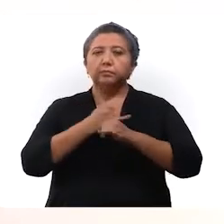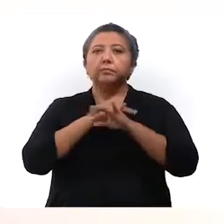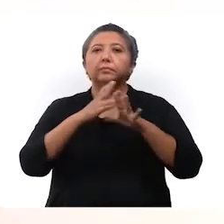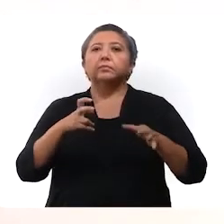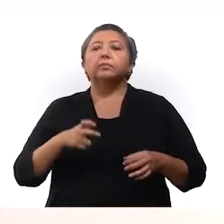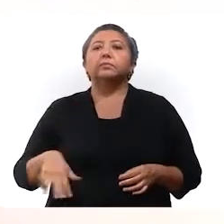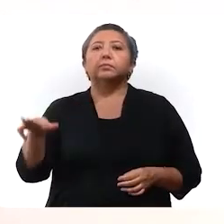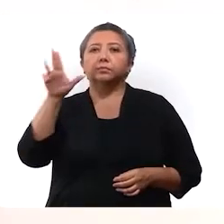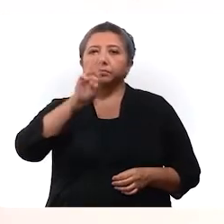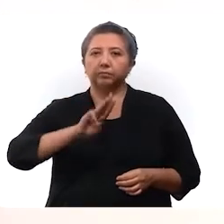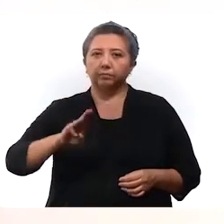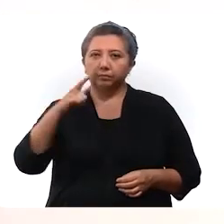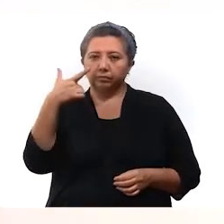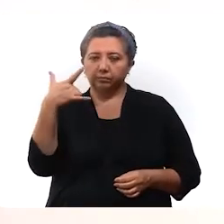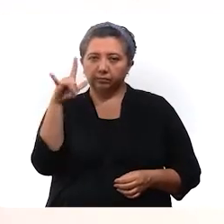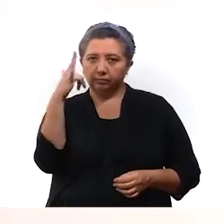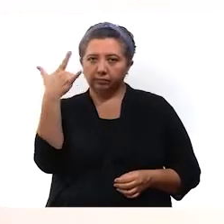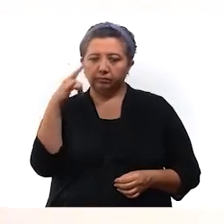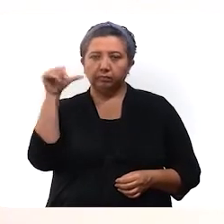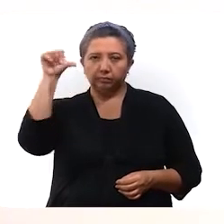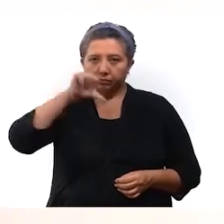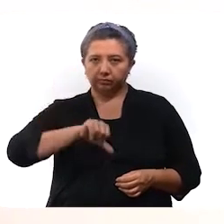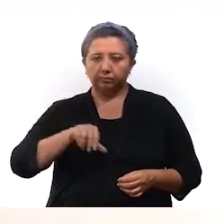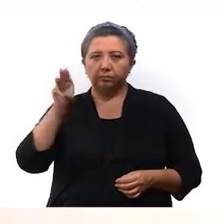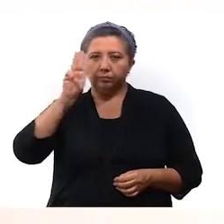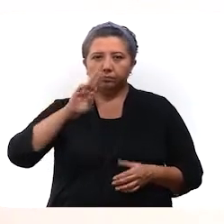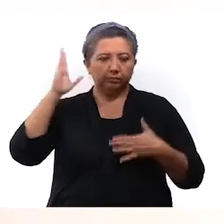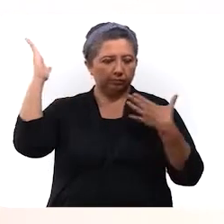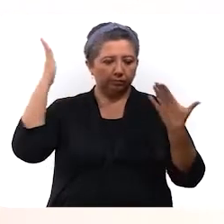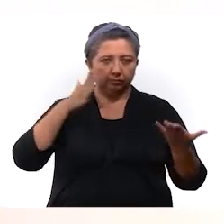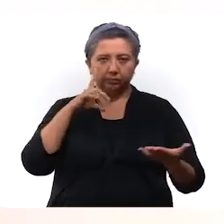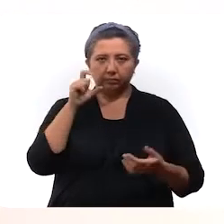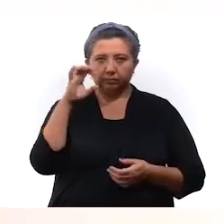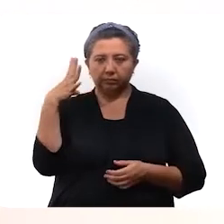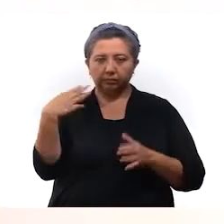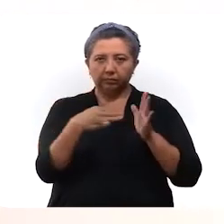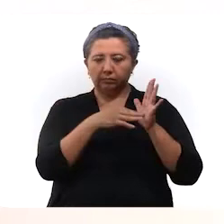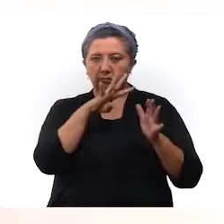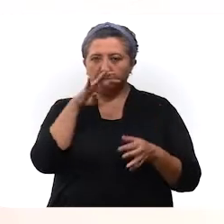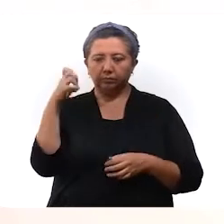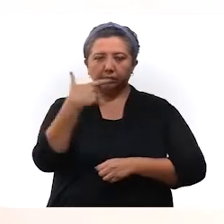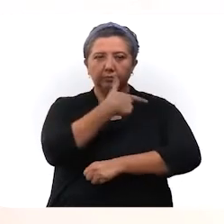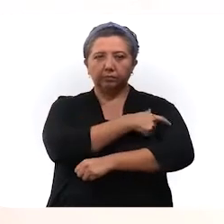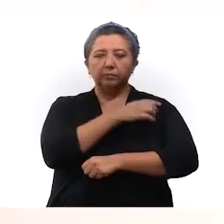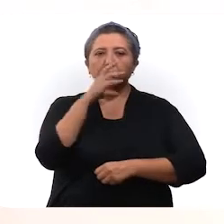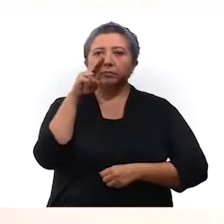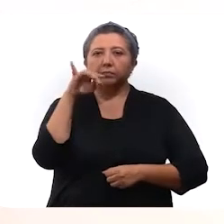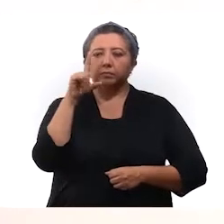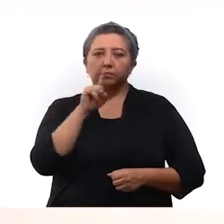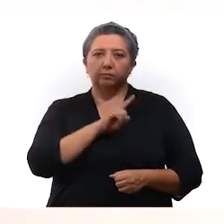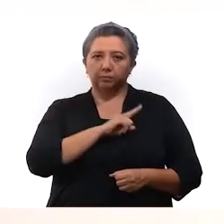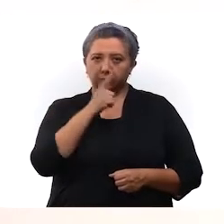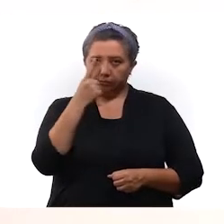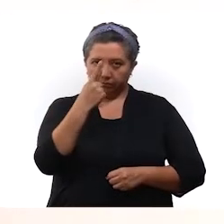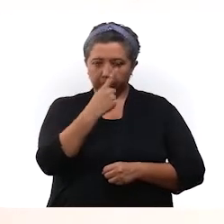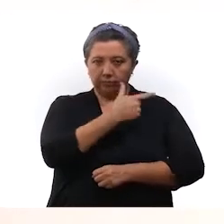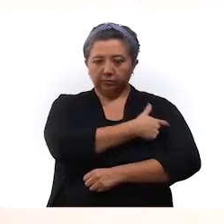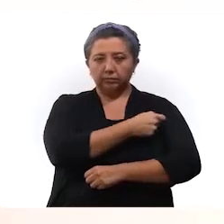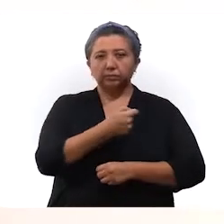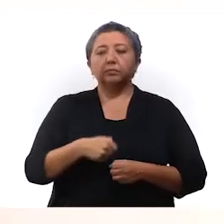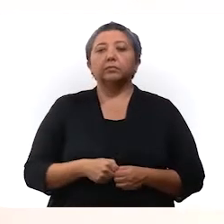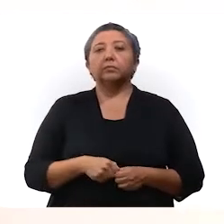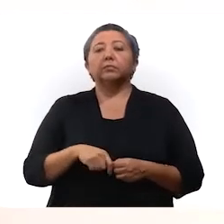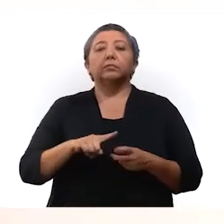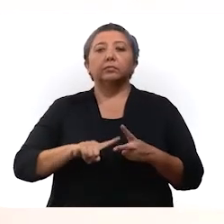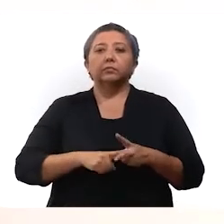parte médico de este miércoles 7 de julio. Hoy miércoles llegó un nuevo lote de 24.400 vacunas CanSino de una sola dosis contra el